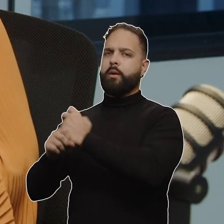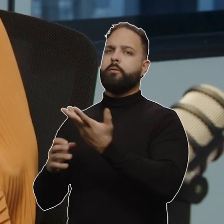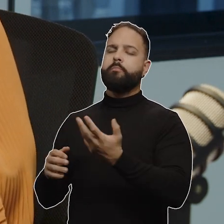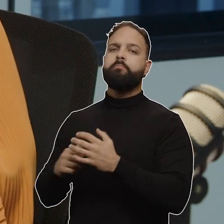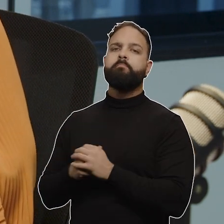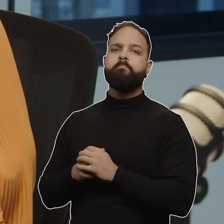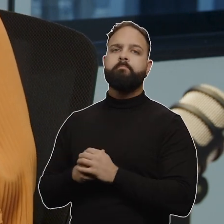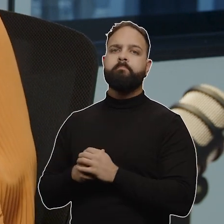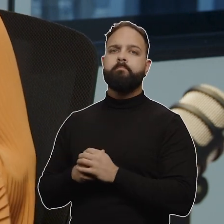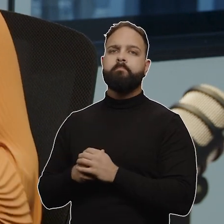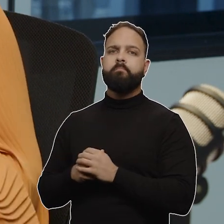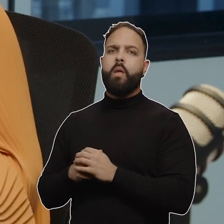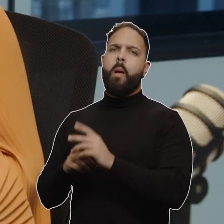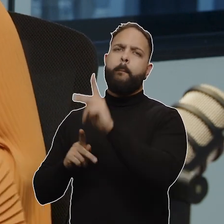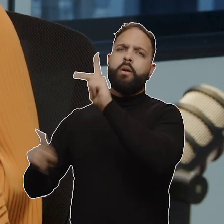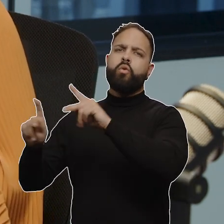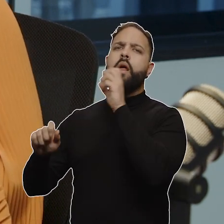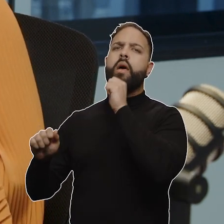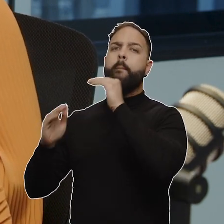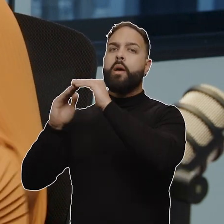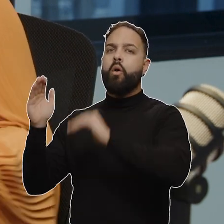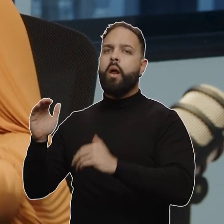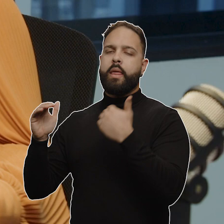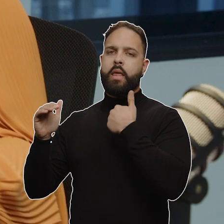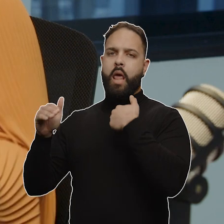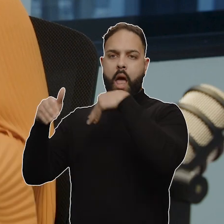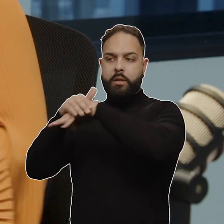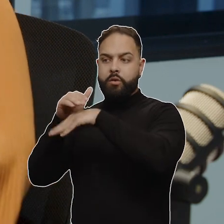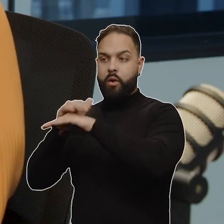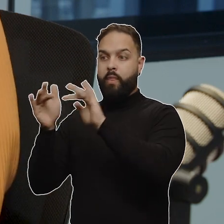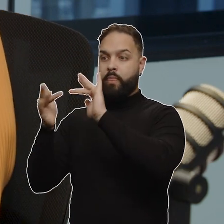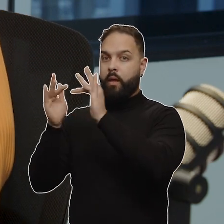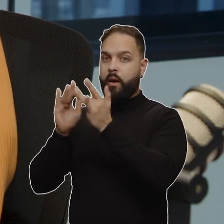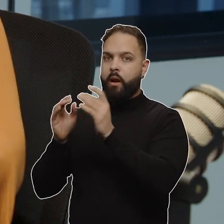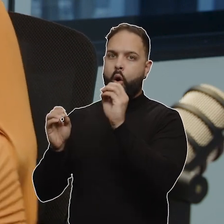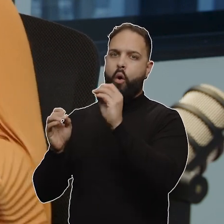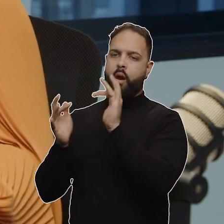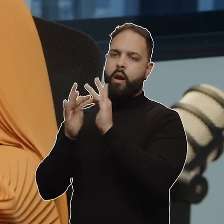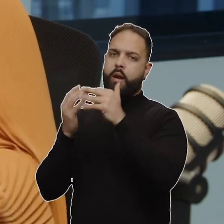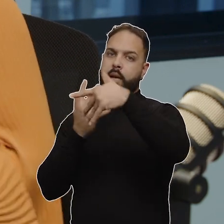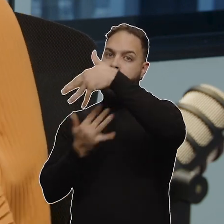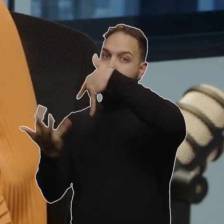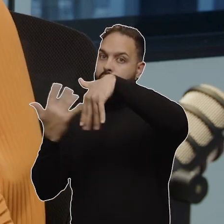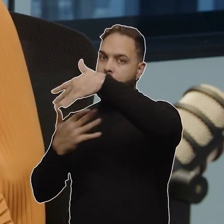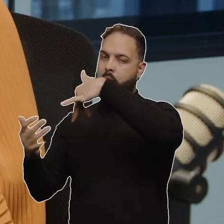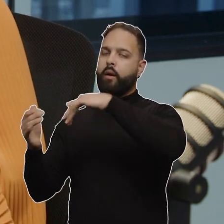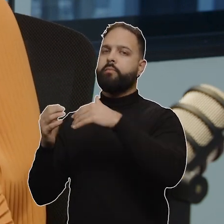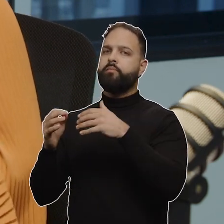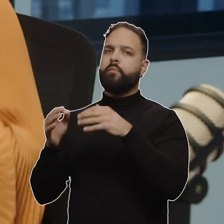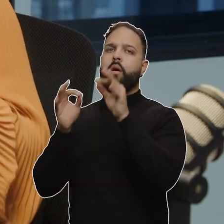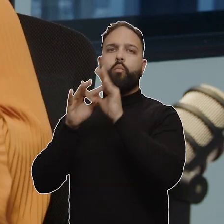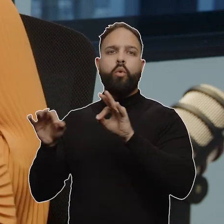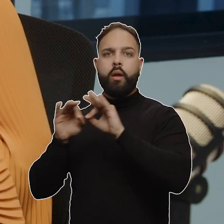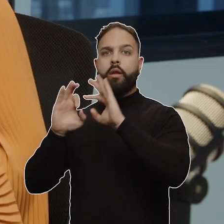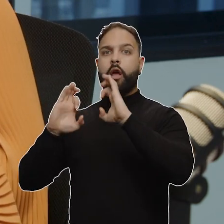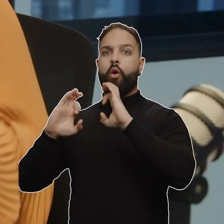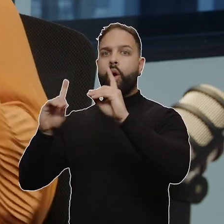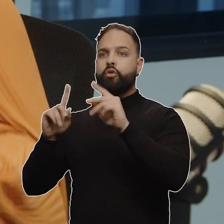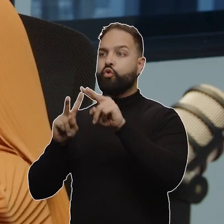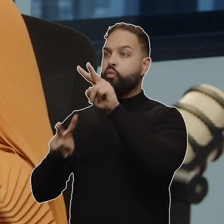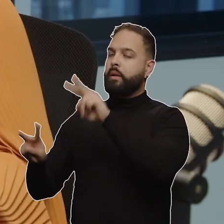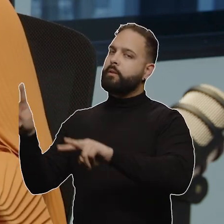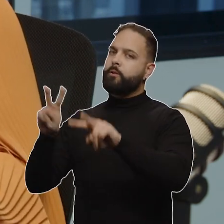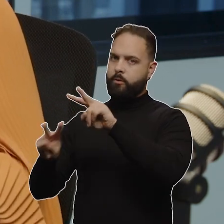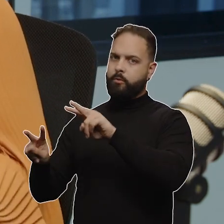seguridad. En el caso de menores de edad que pudieran tener acceso a Internet o a redes sociales, la educación